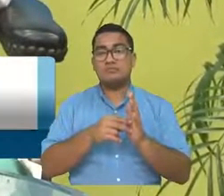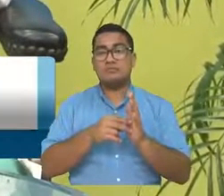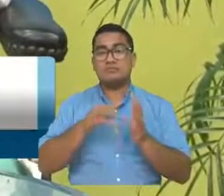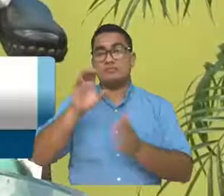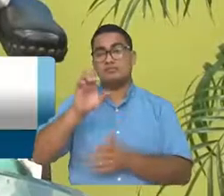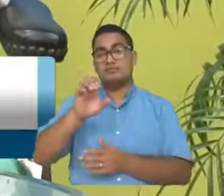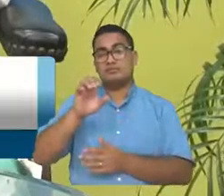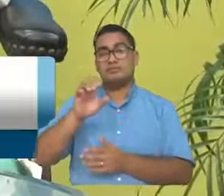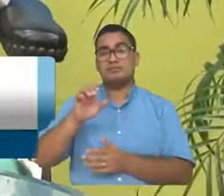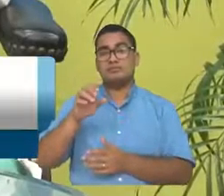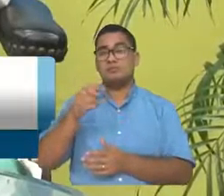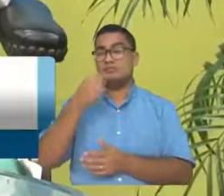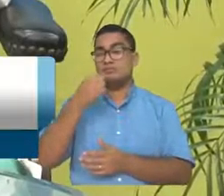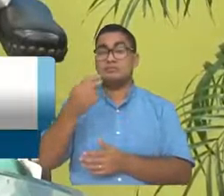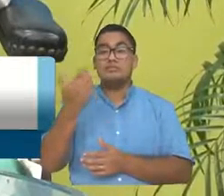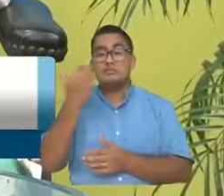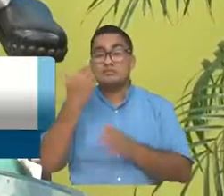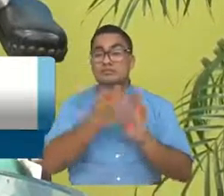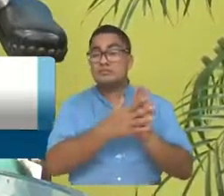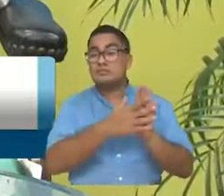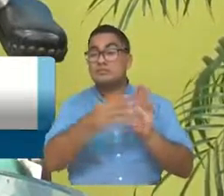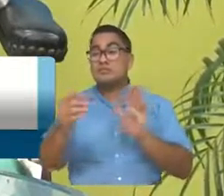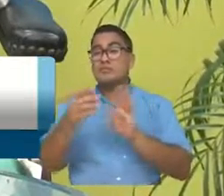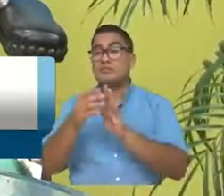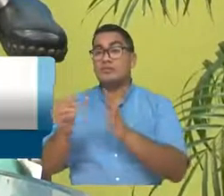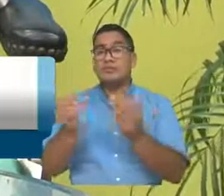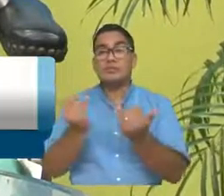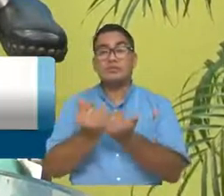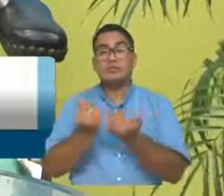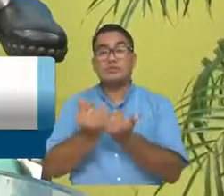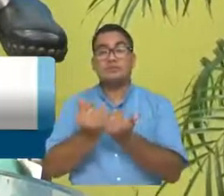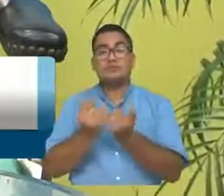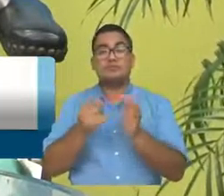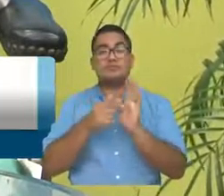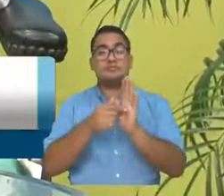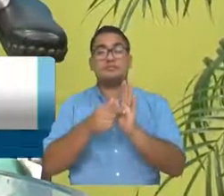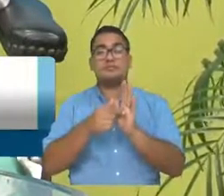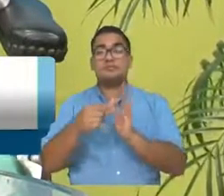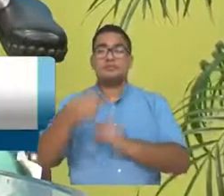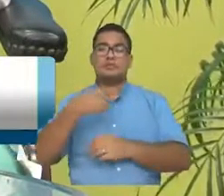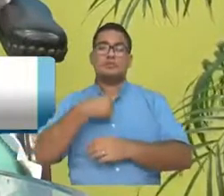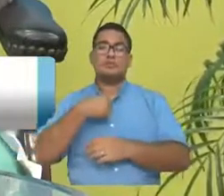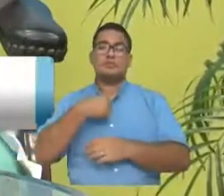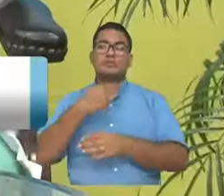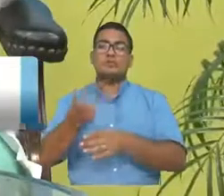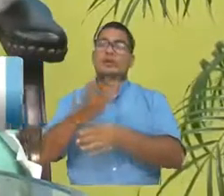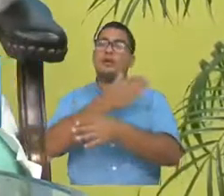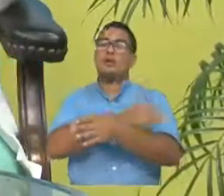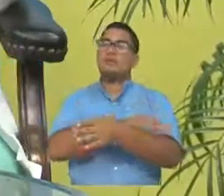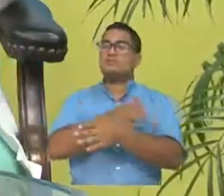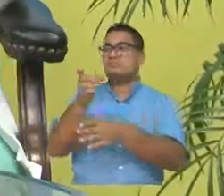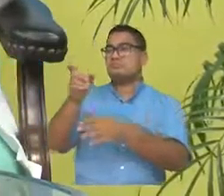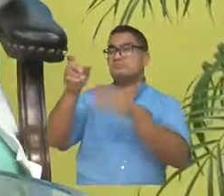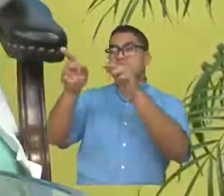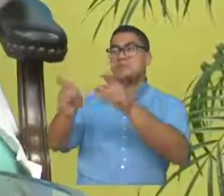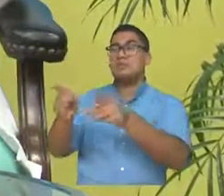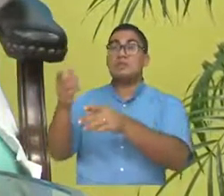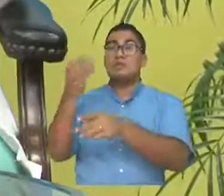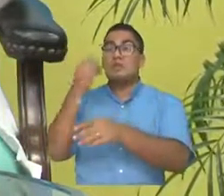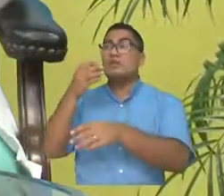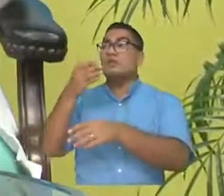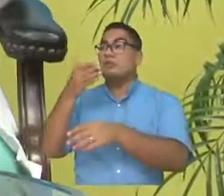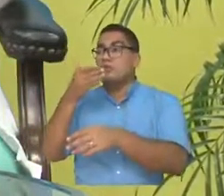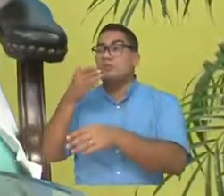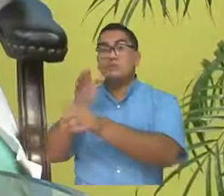que yo soy paciente asintomático y ni yo mismo me doy cuenta. Bueno, para comenzar, ¿verdad? Tengo que tener un nexo,